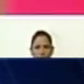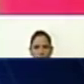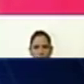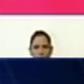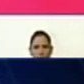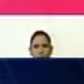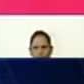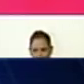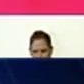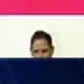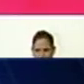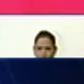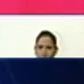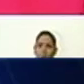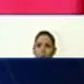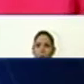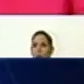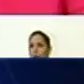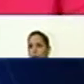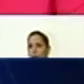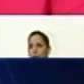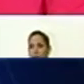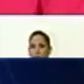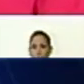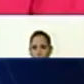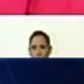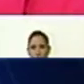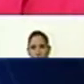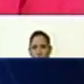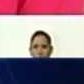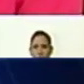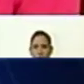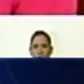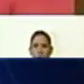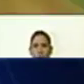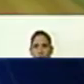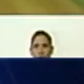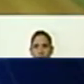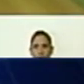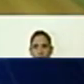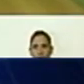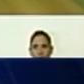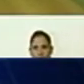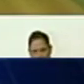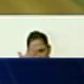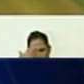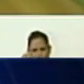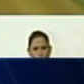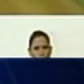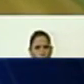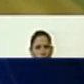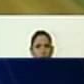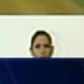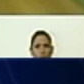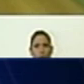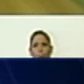brinda la agencia de noticias estadounidense, Associated Press. ¿Saben cuántos